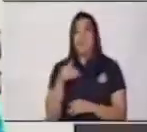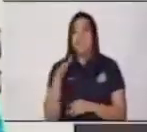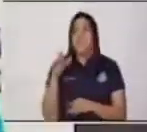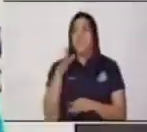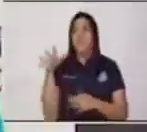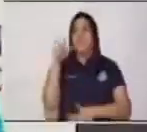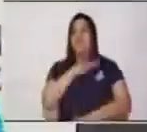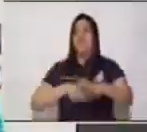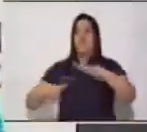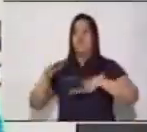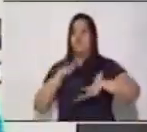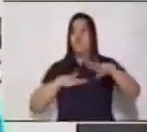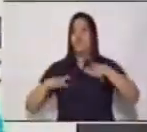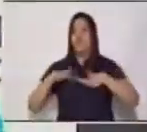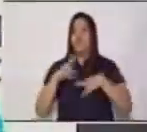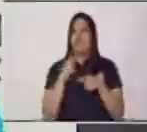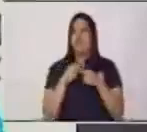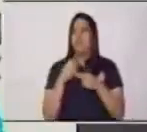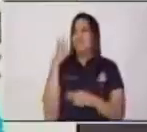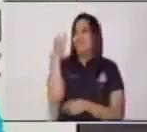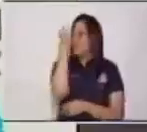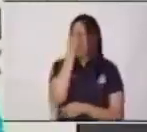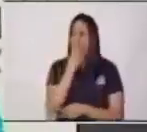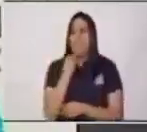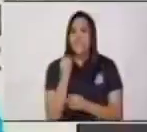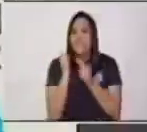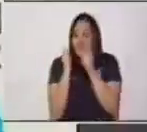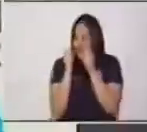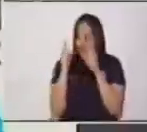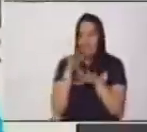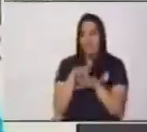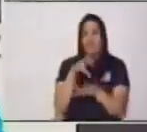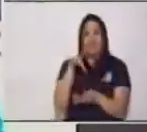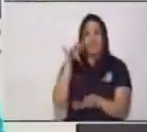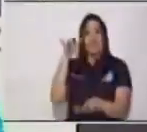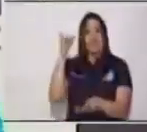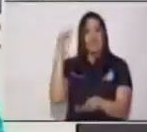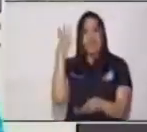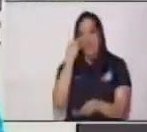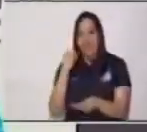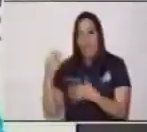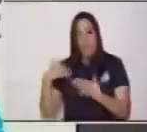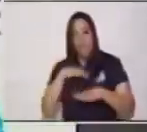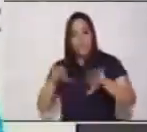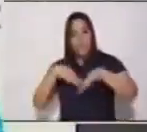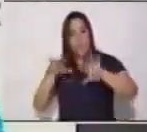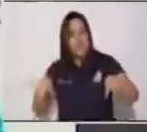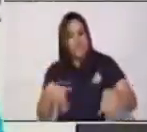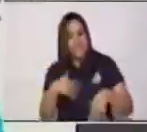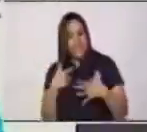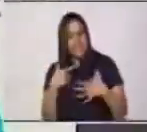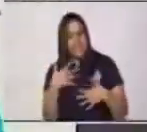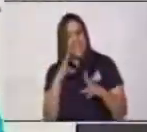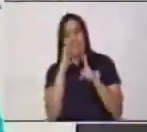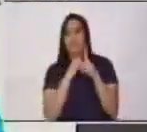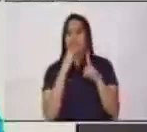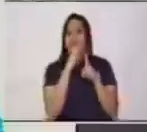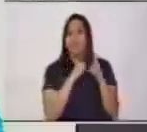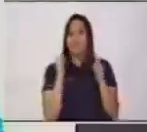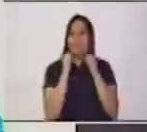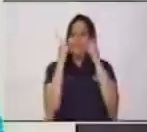Esito y Esío. ¡Qué lindo! ¡Cómo brilla! ¡Qué colores! ¡Cómo nada! ¡Qué gracioso! Y demás